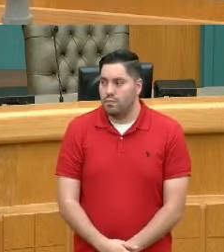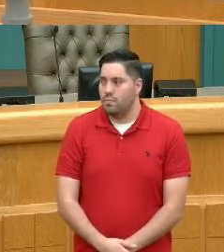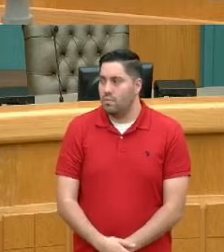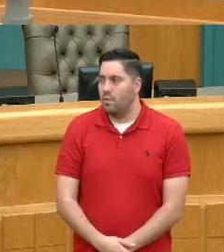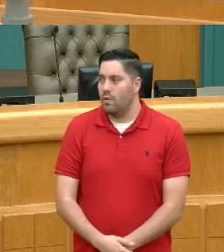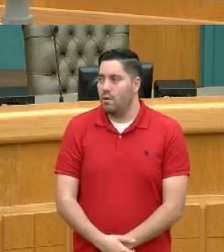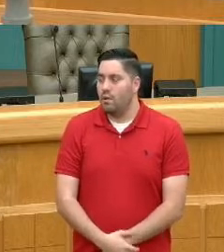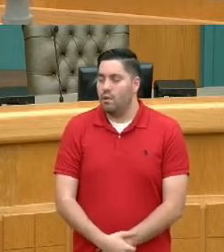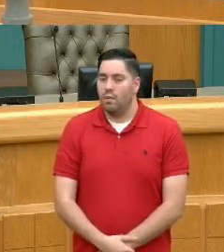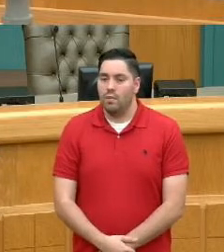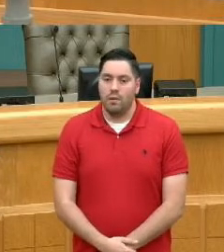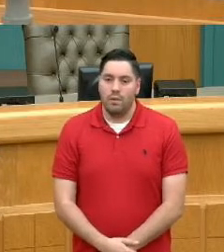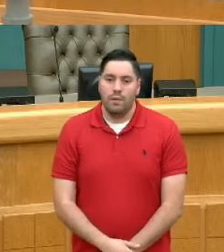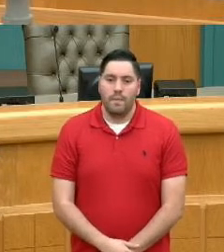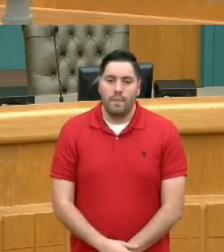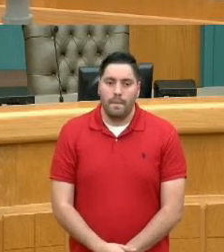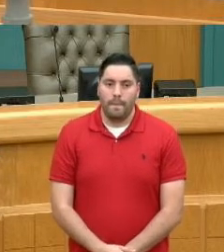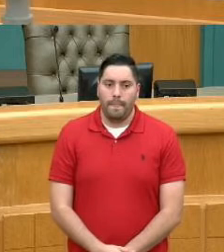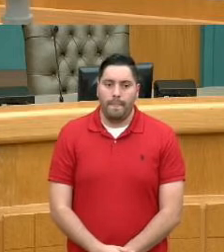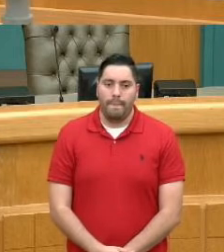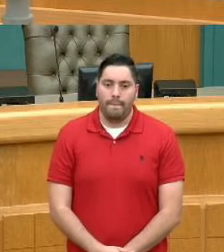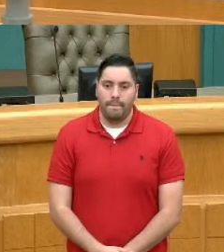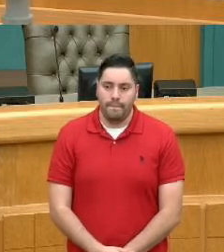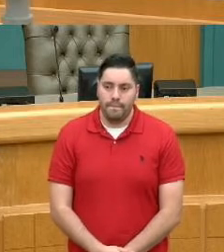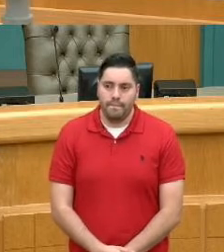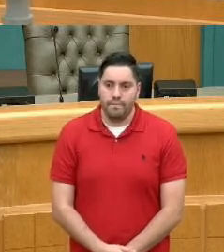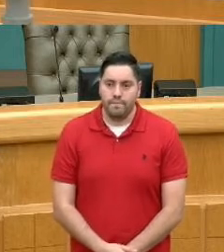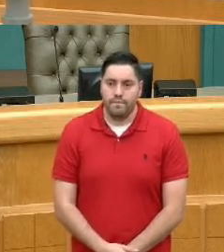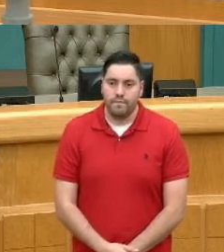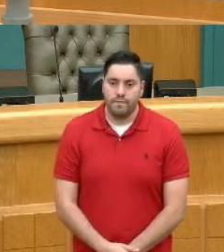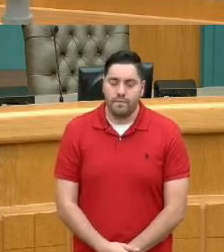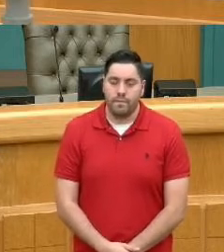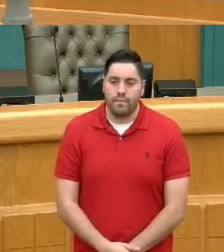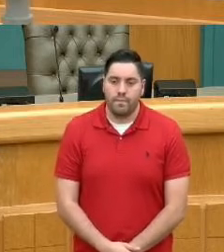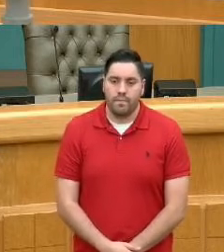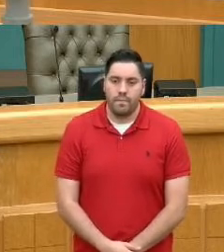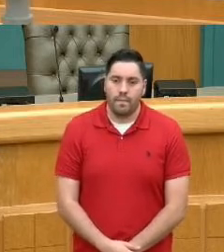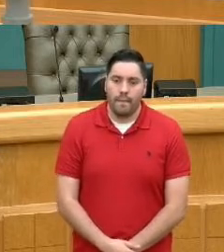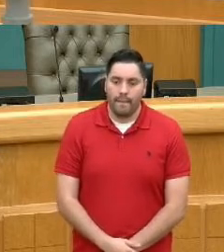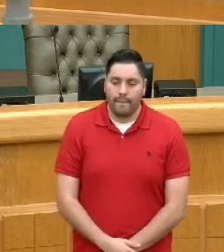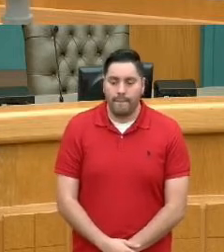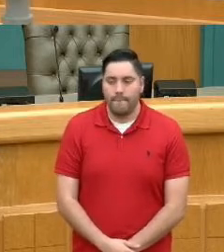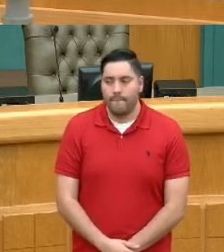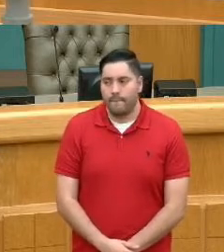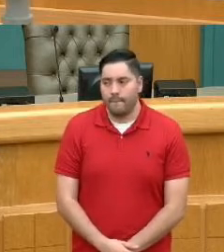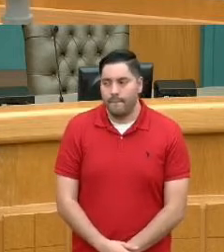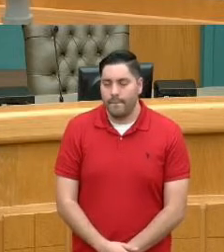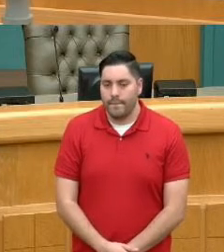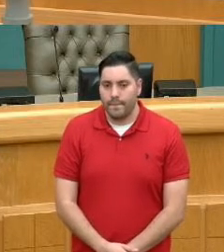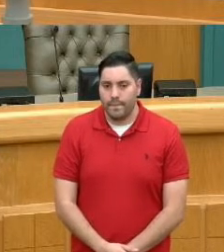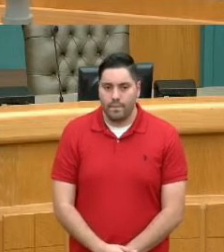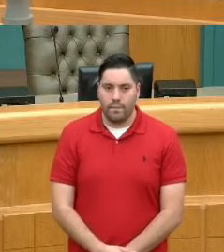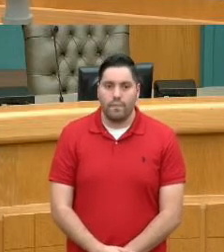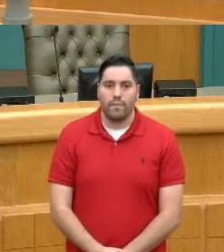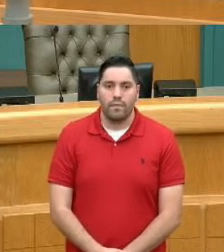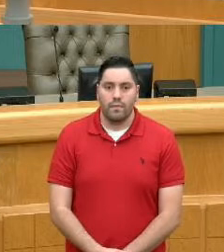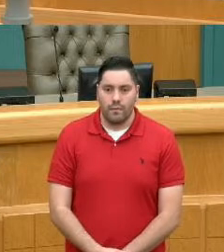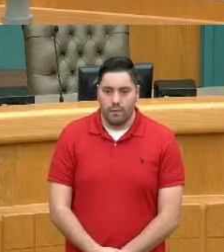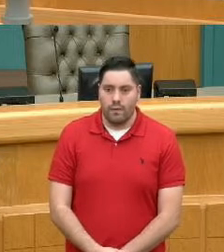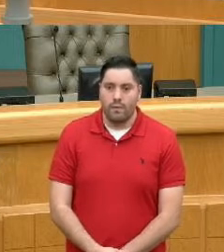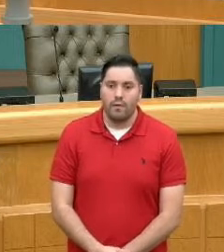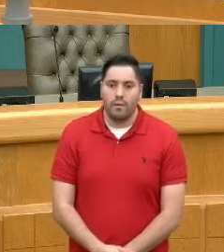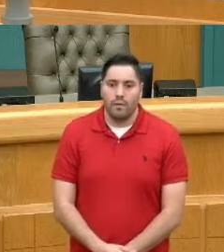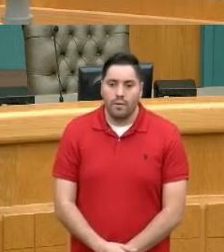resultado negativo de una prueba para detectar el virus en su sistema, eso significa que en el momento en que se recolectó la muestra no tenía el virus